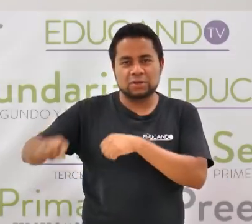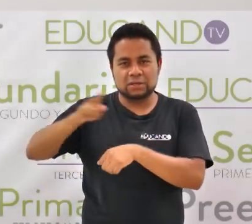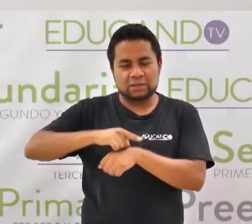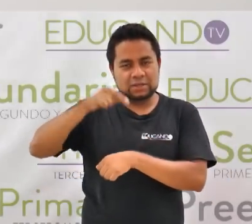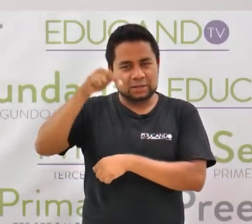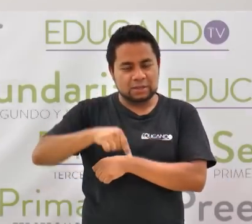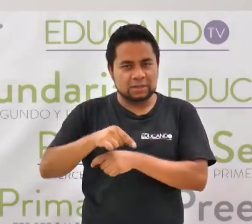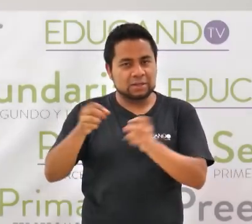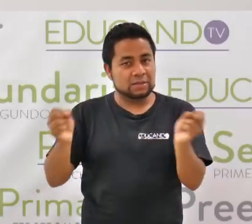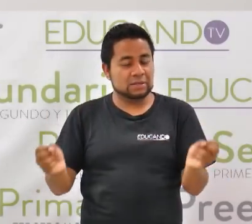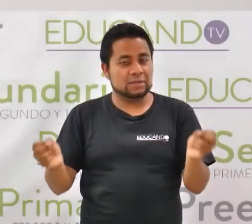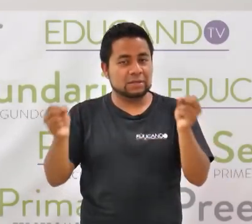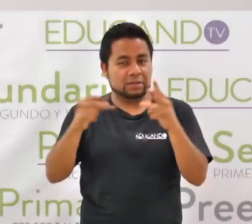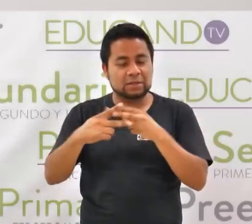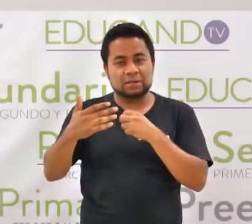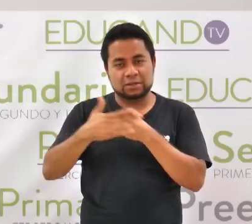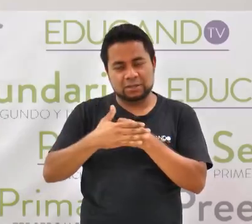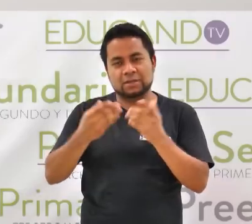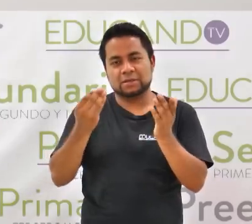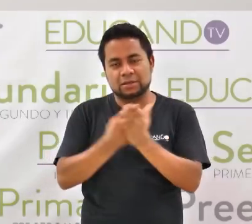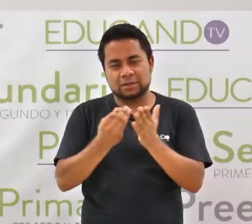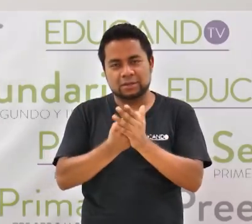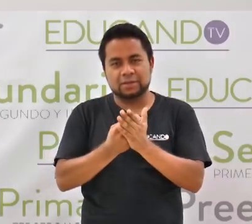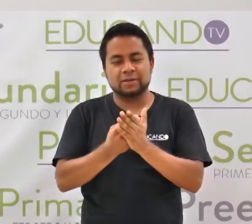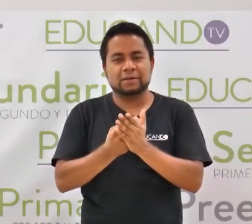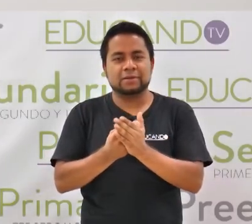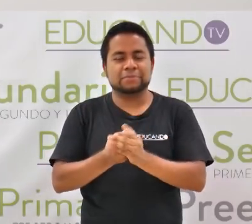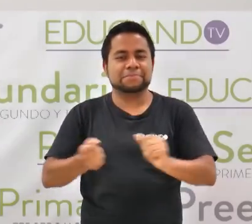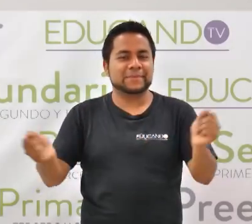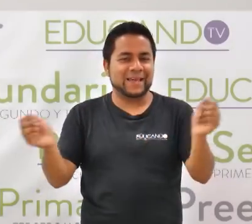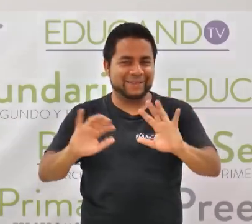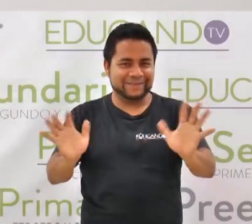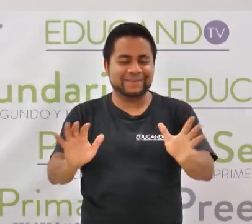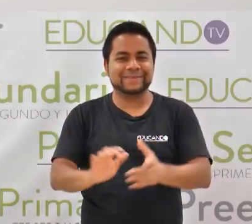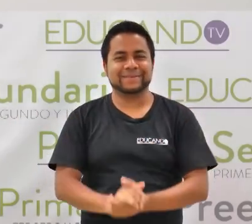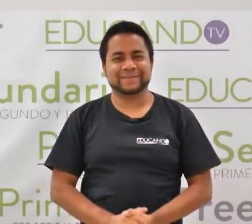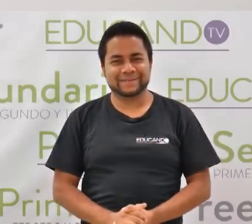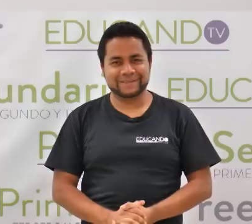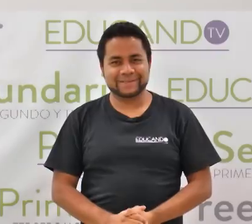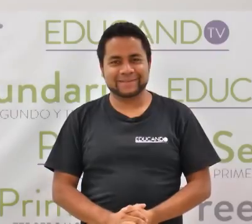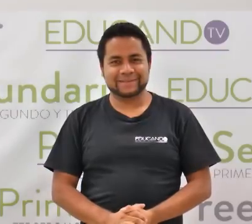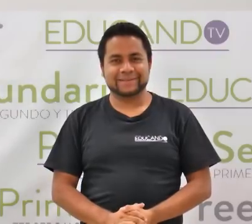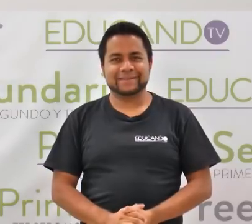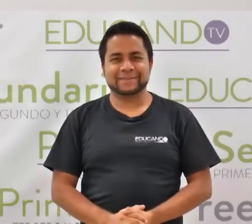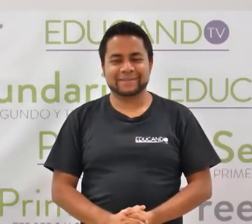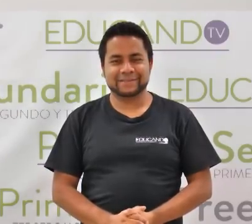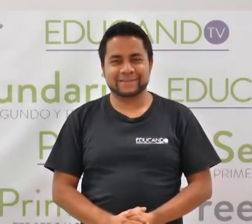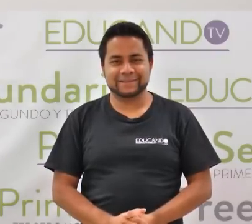de hoy y nos vemos en la próxima sesión. ¡Hasta pronto!